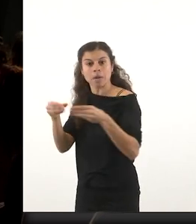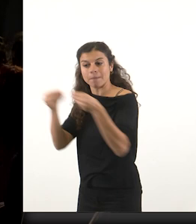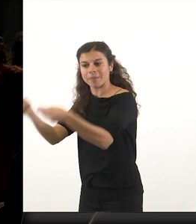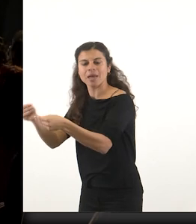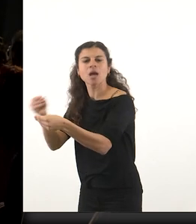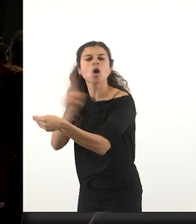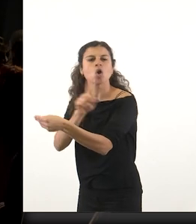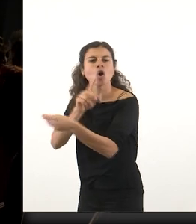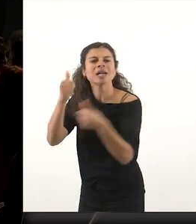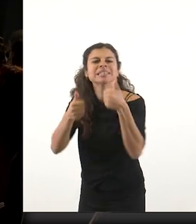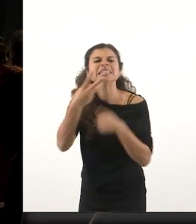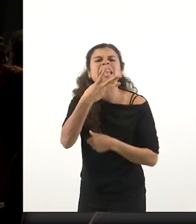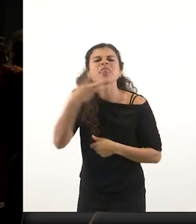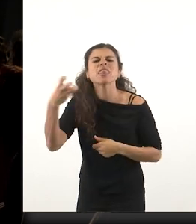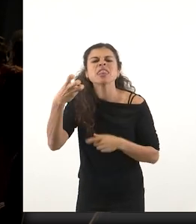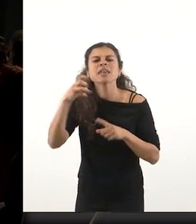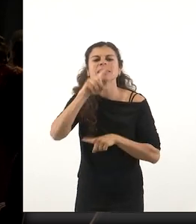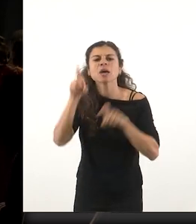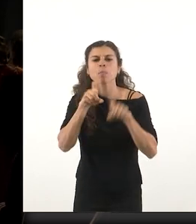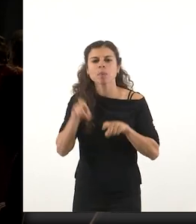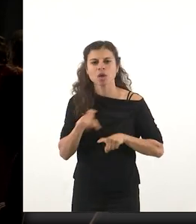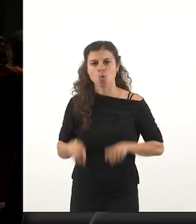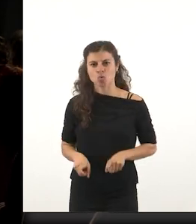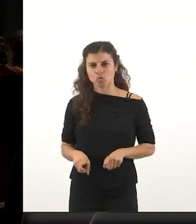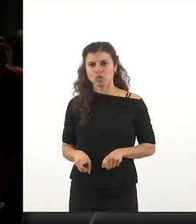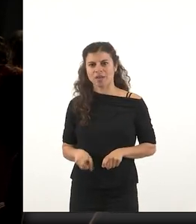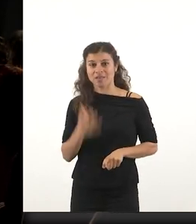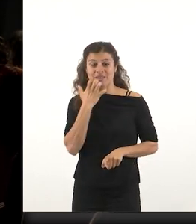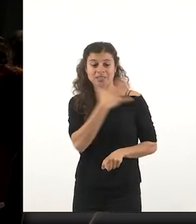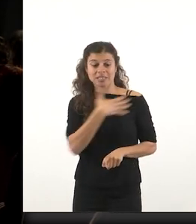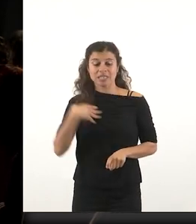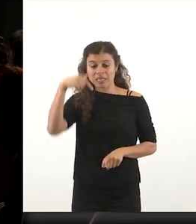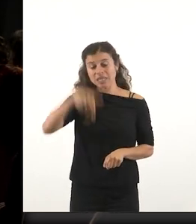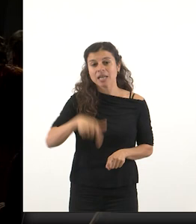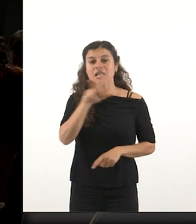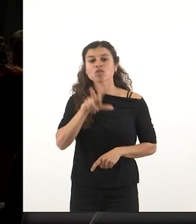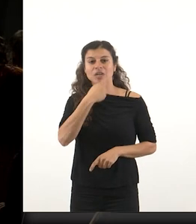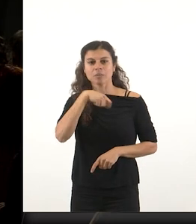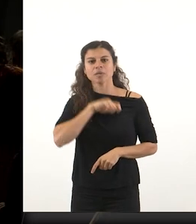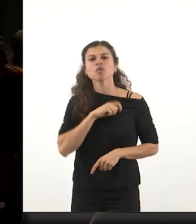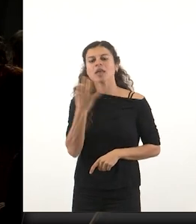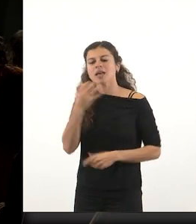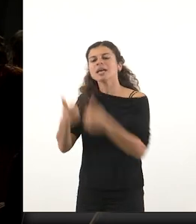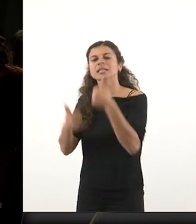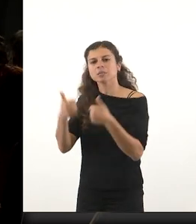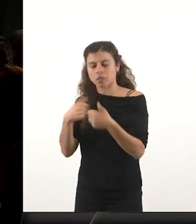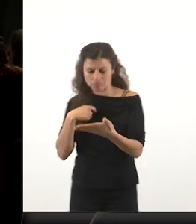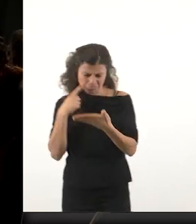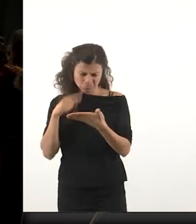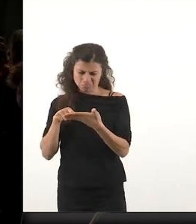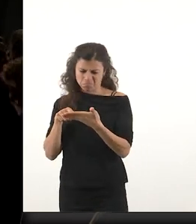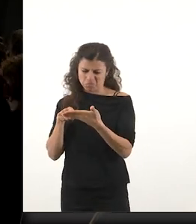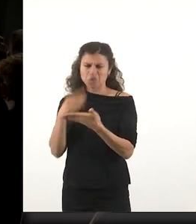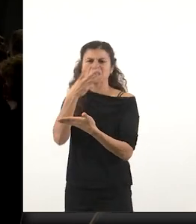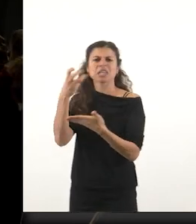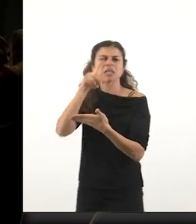Un examen con 300 preguntas. Cuando yo la vi, le dijo Iván, pues yo seré poco española, porque yo de las 300 me sé 4. Bueno, la quinta me la